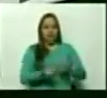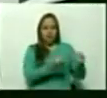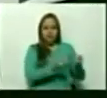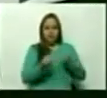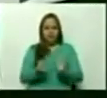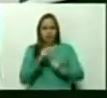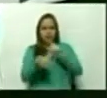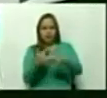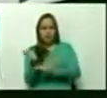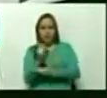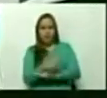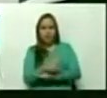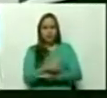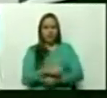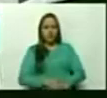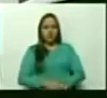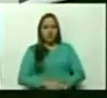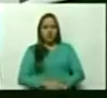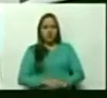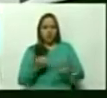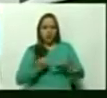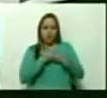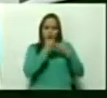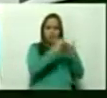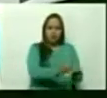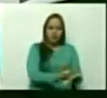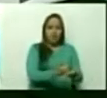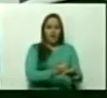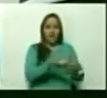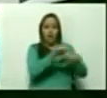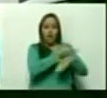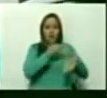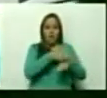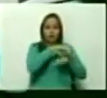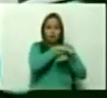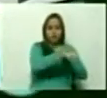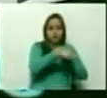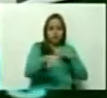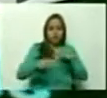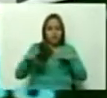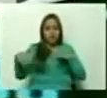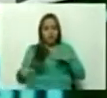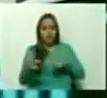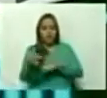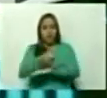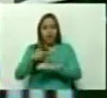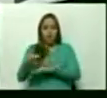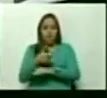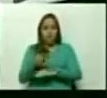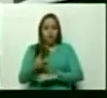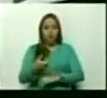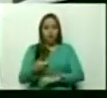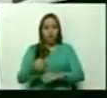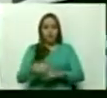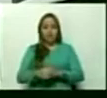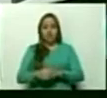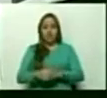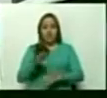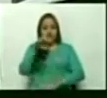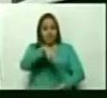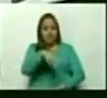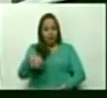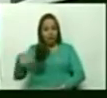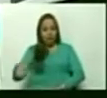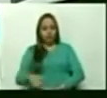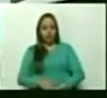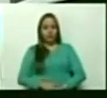próximos meses con una inversión mixta entre el gobierno regional y el gobierno municipal de la estación de bombeo de Santana, que beneficiaría en la parroquia rural